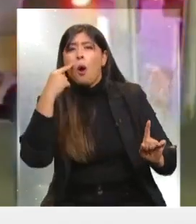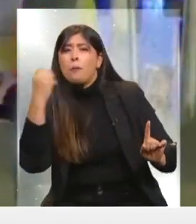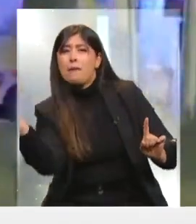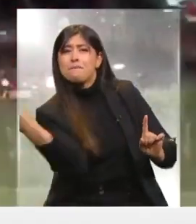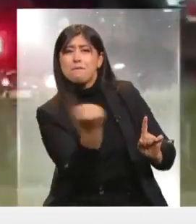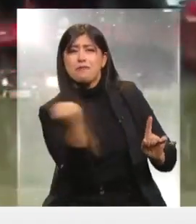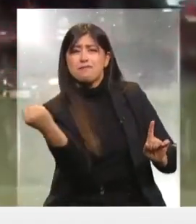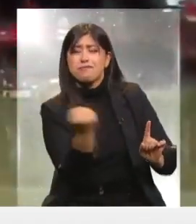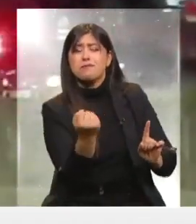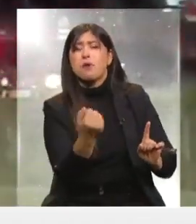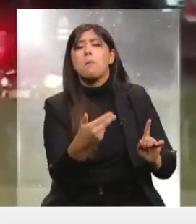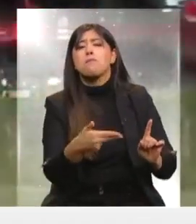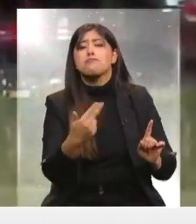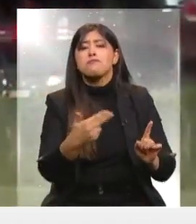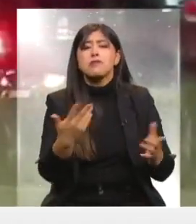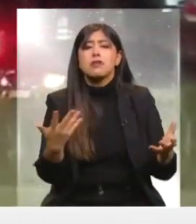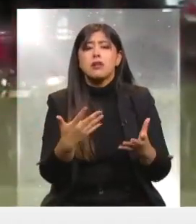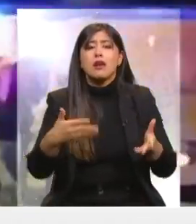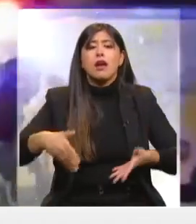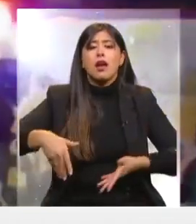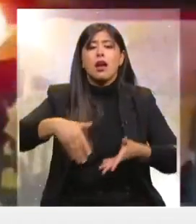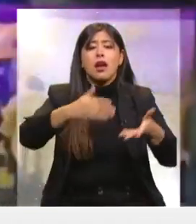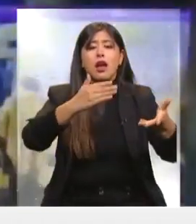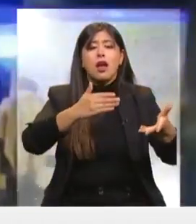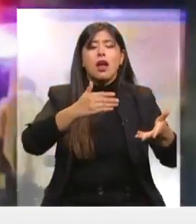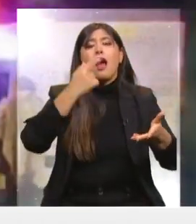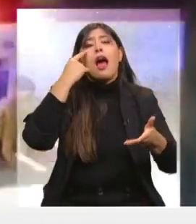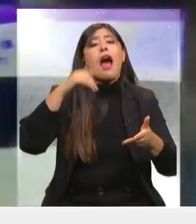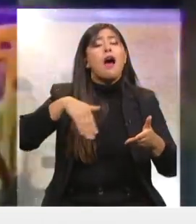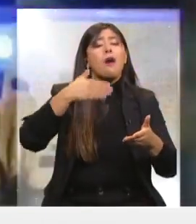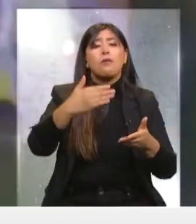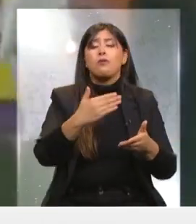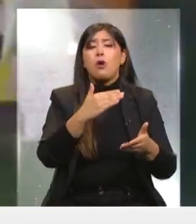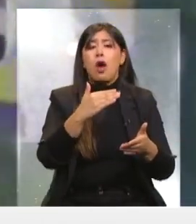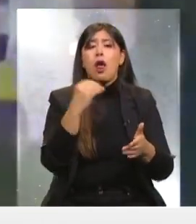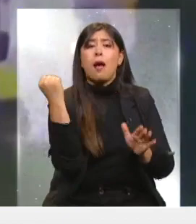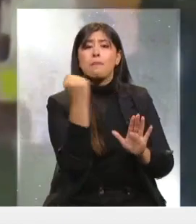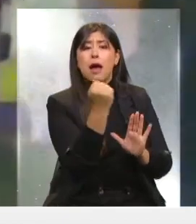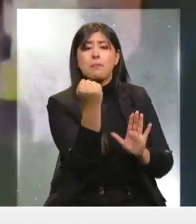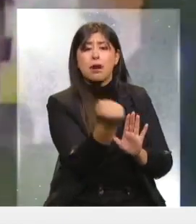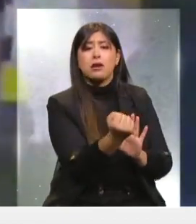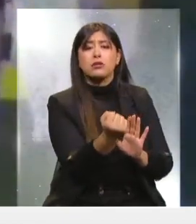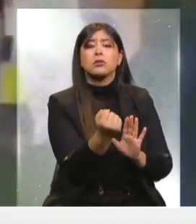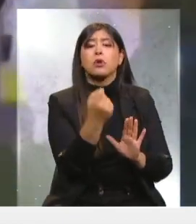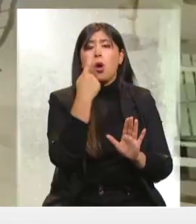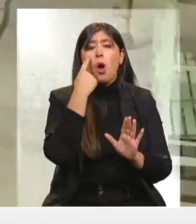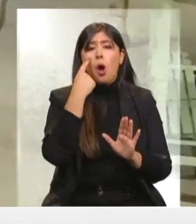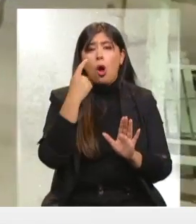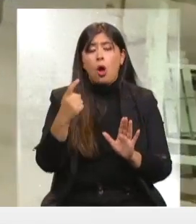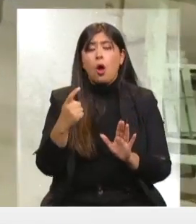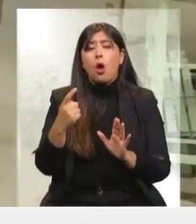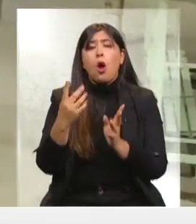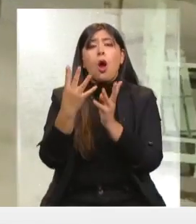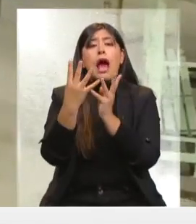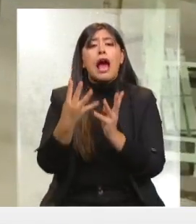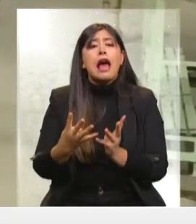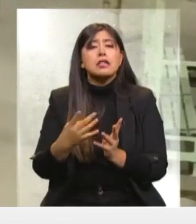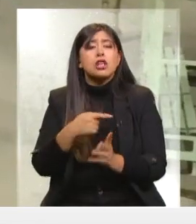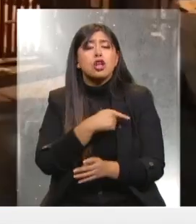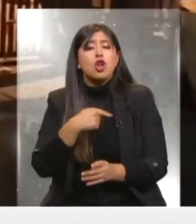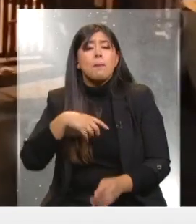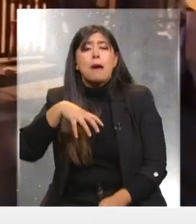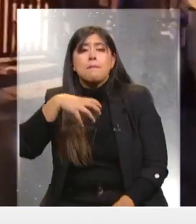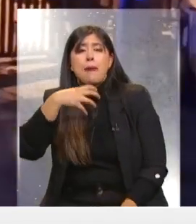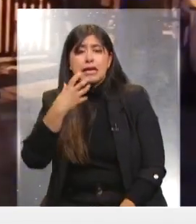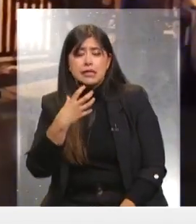Fue en este lugar, en plena vía pública y las puertas del Centro de Cumplimiento Penitenciario de Concepción, más conocido como la cárcel El Manzano.